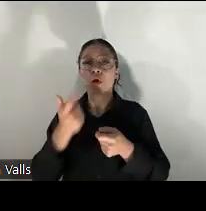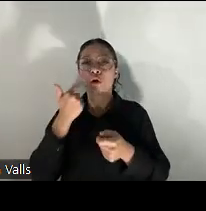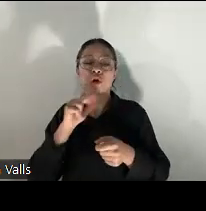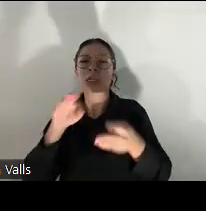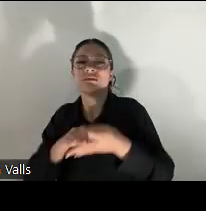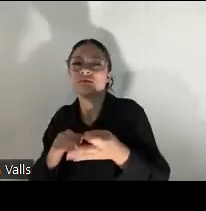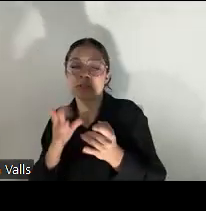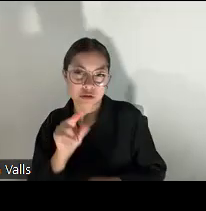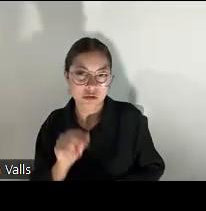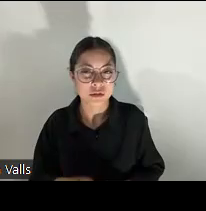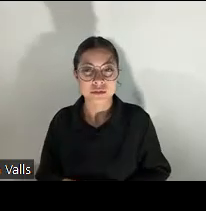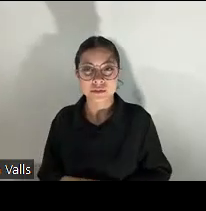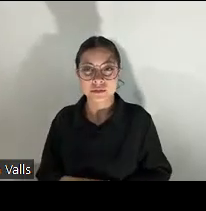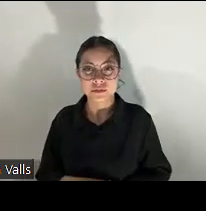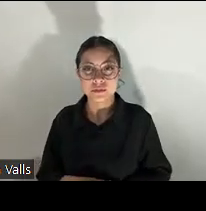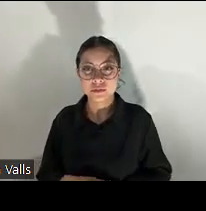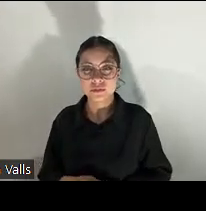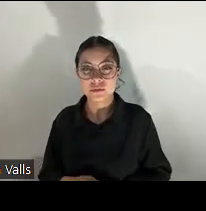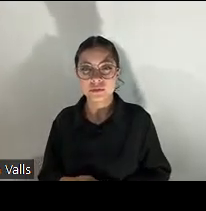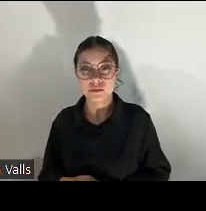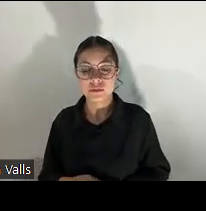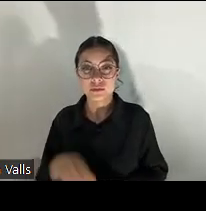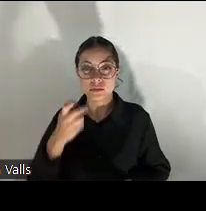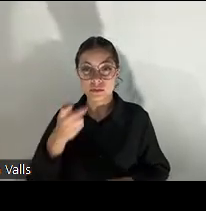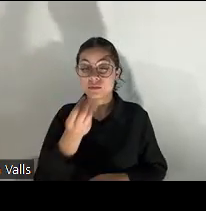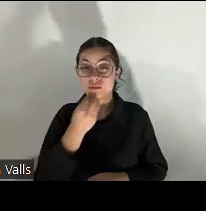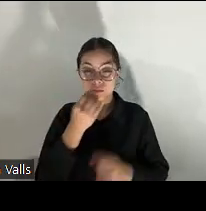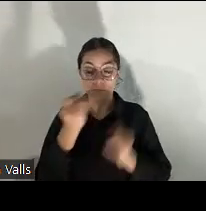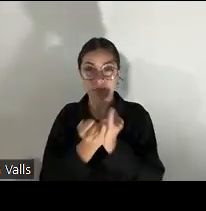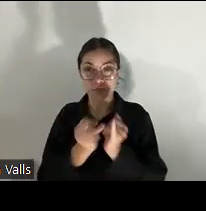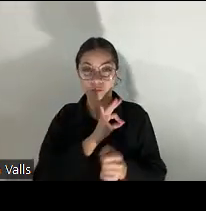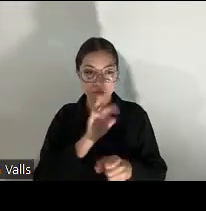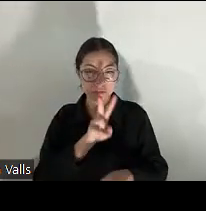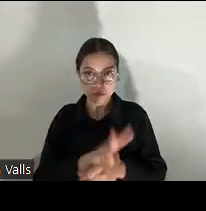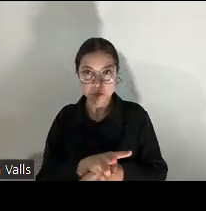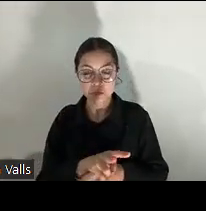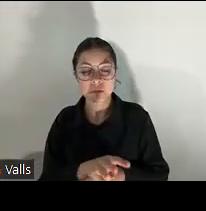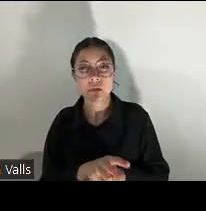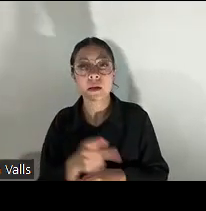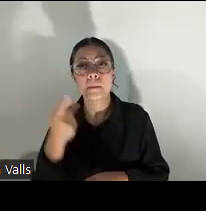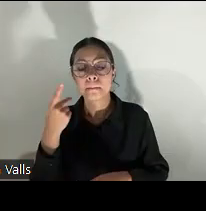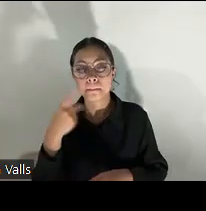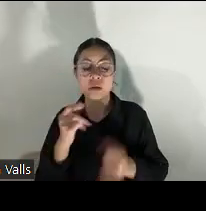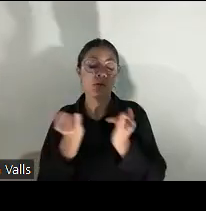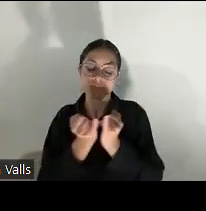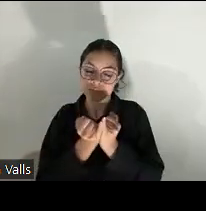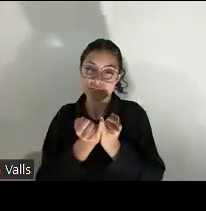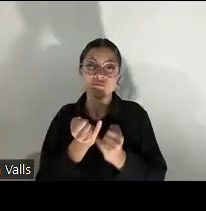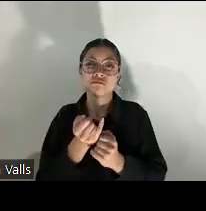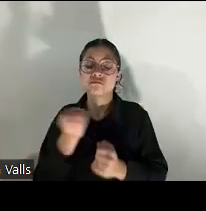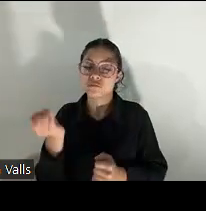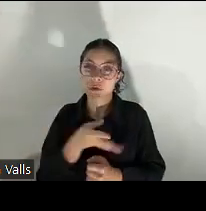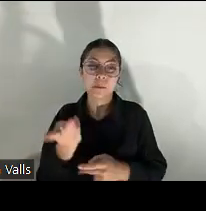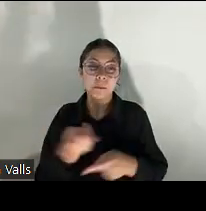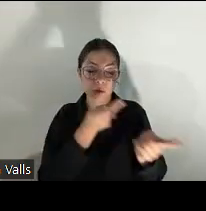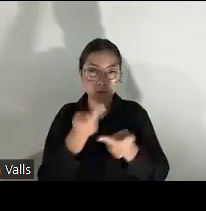sueño, vigilia y de la alimentación la podemos observar, pero también es muy importante interrogarlo y también eso nos